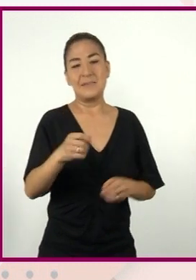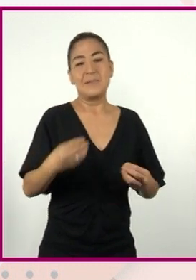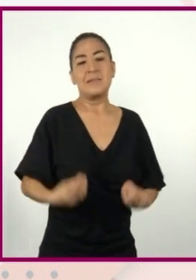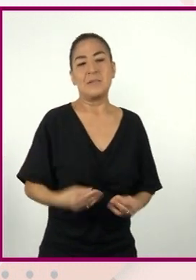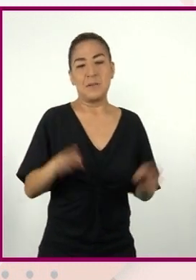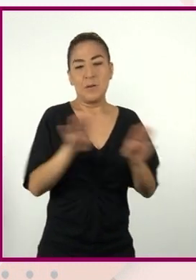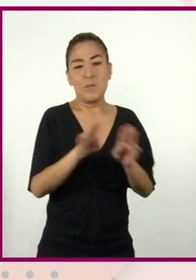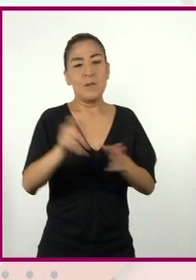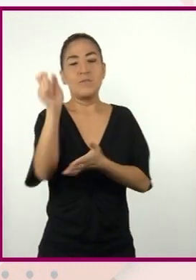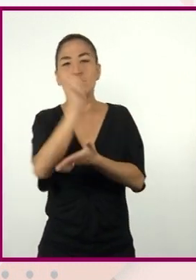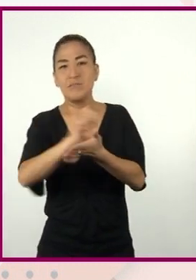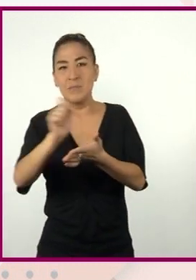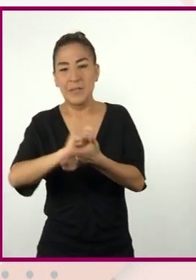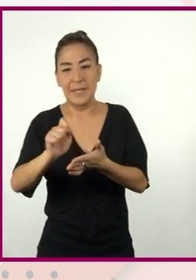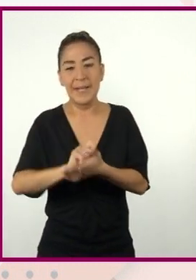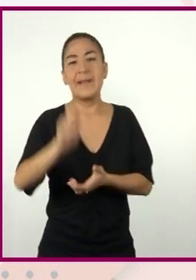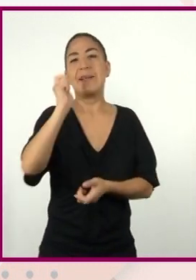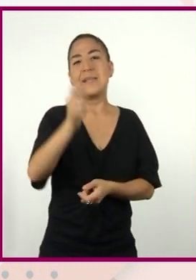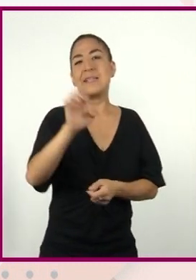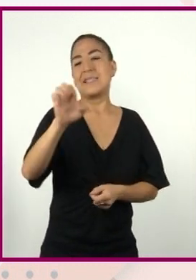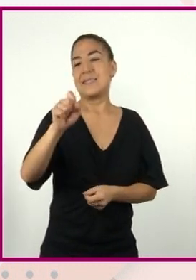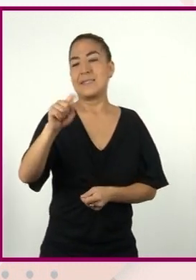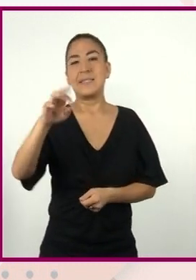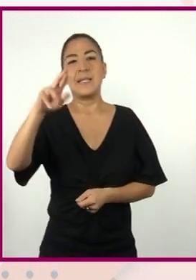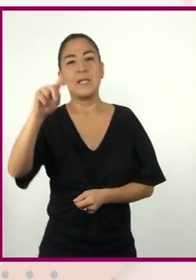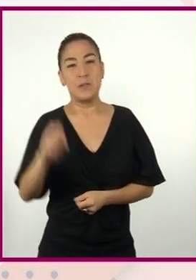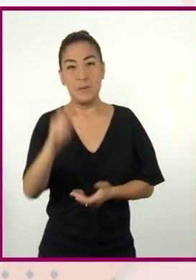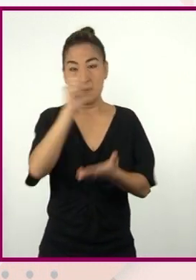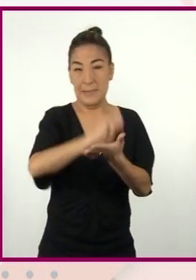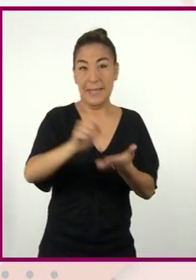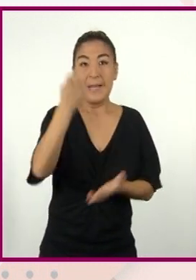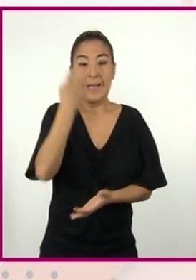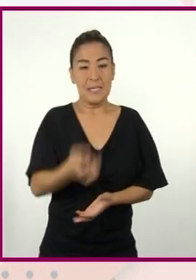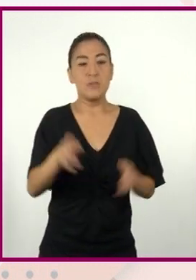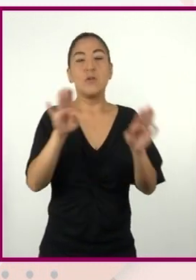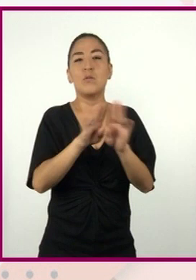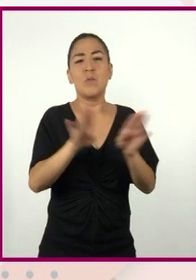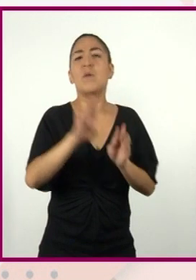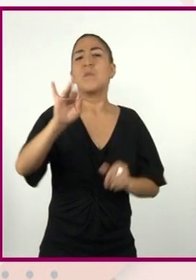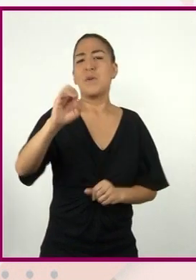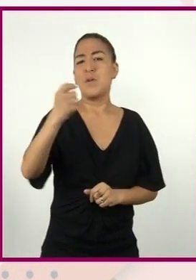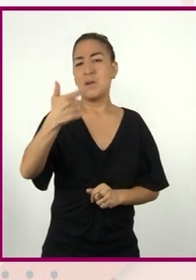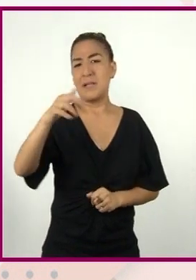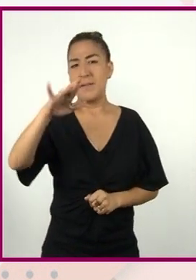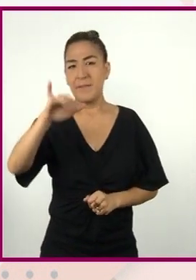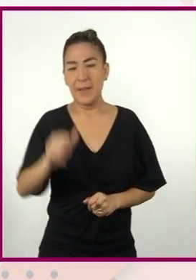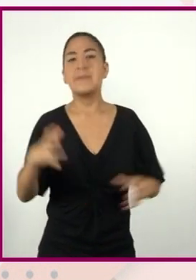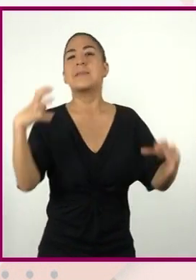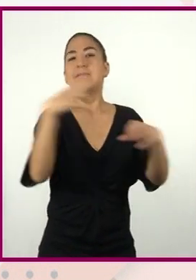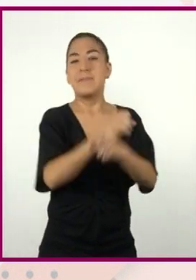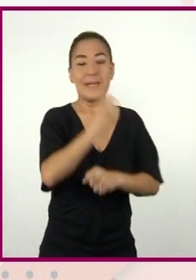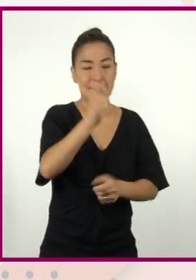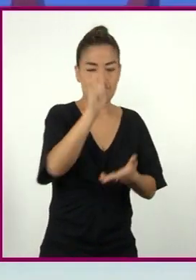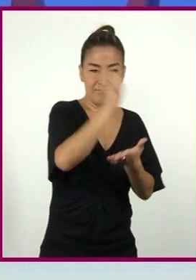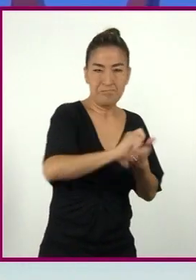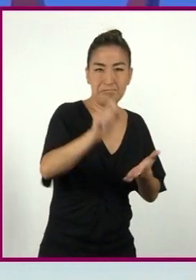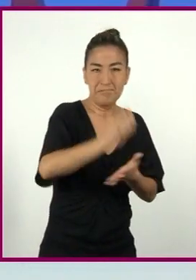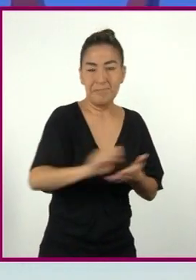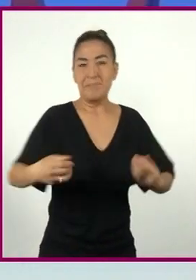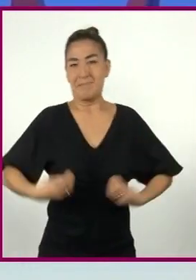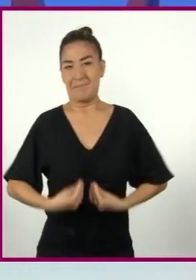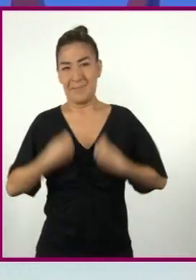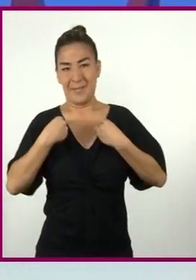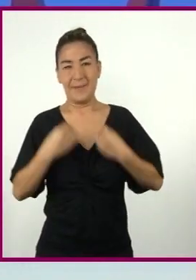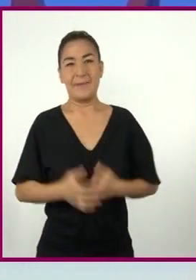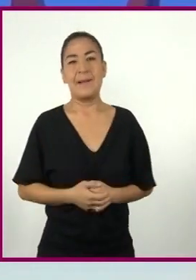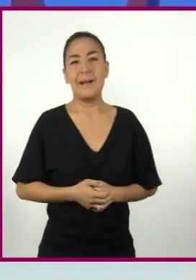significa escritura o escrito. Por lo tanto, la biografía se define como escrito de la vida.